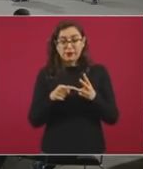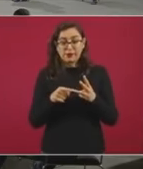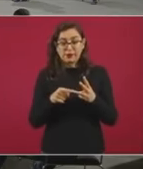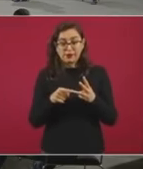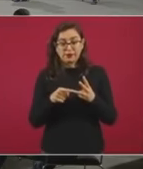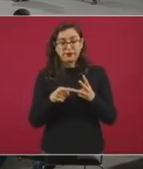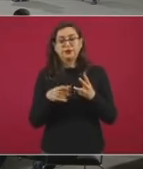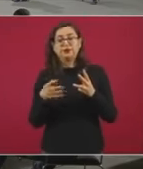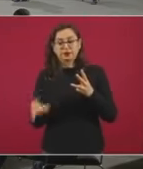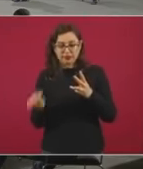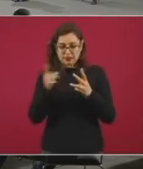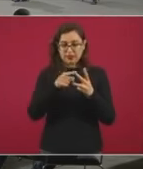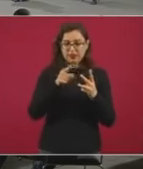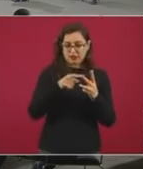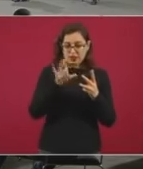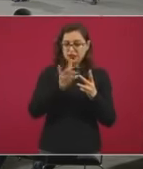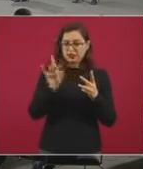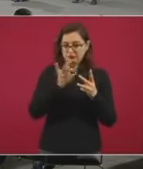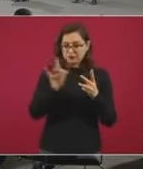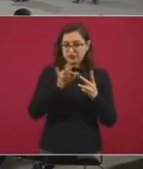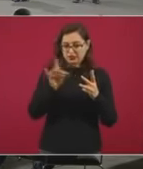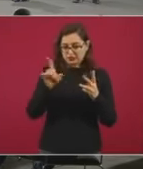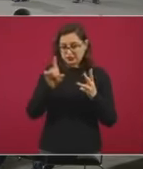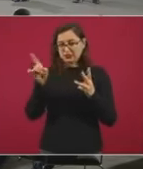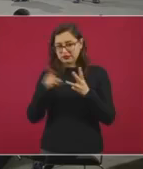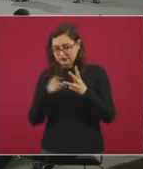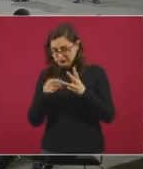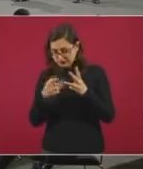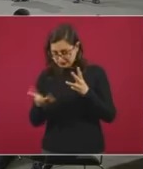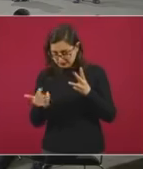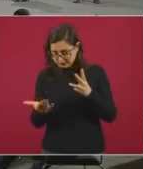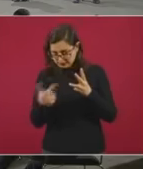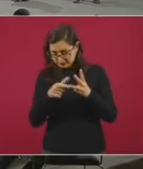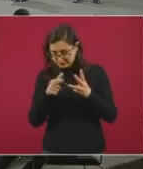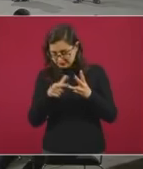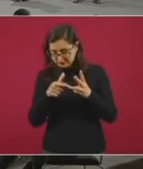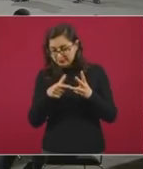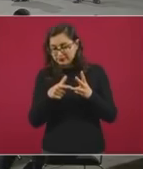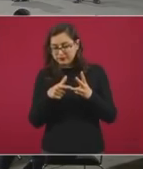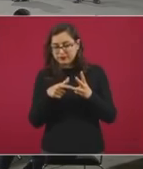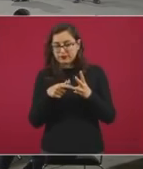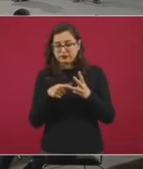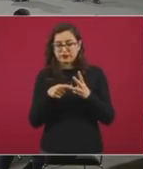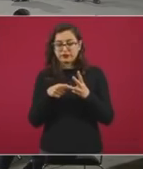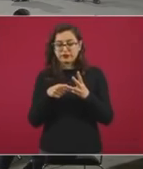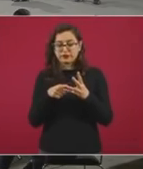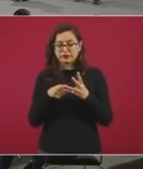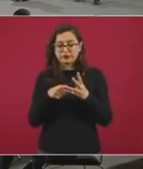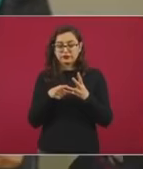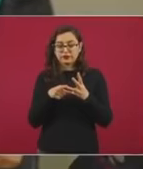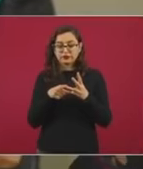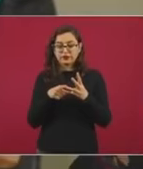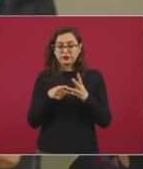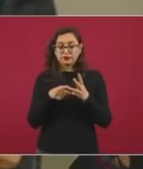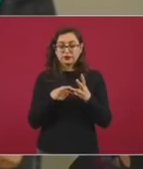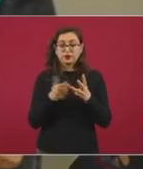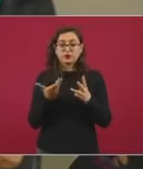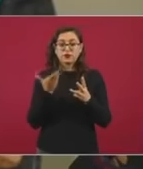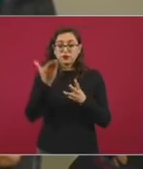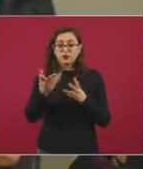hablar de lo del la tema tercera, de Biden. Bien. Usted ha hablado mucho de este ejercicio circular